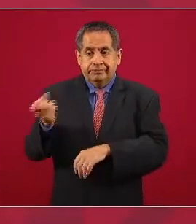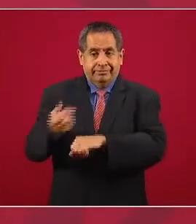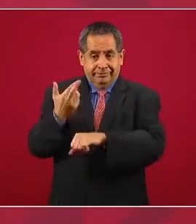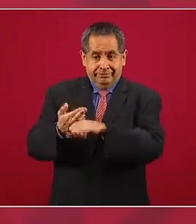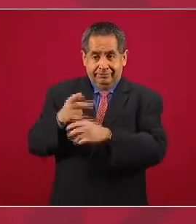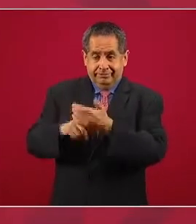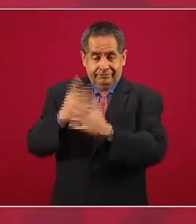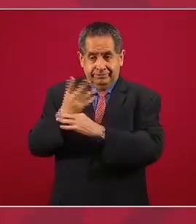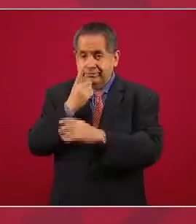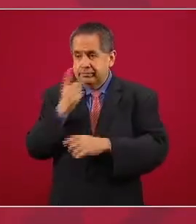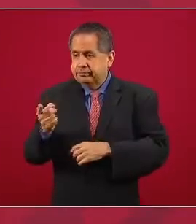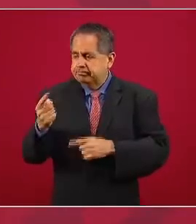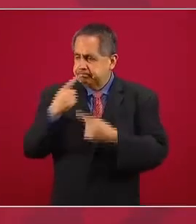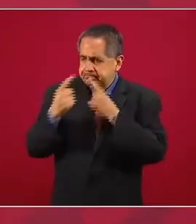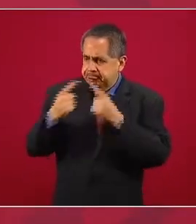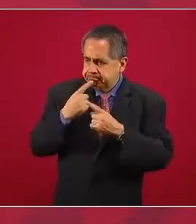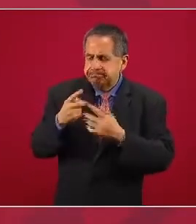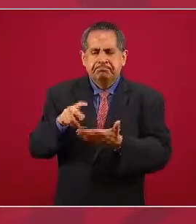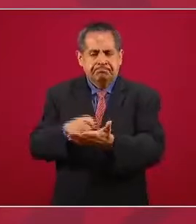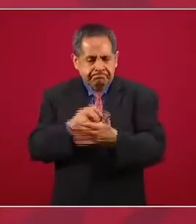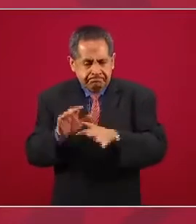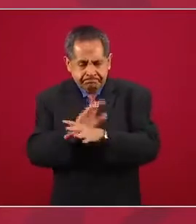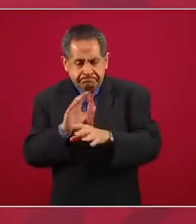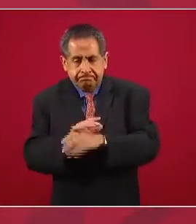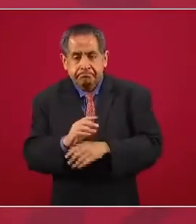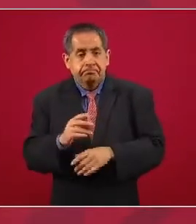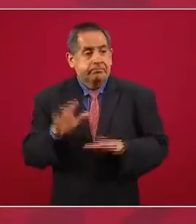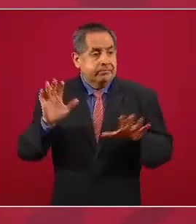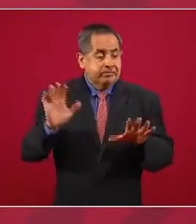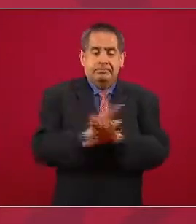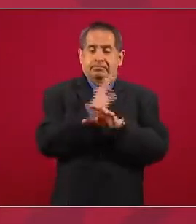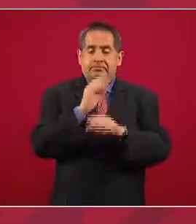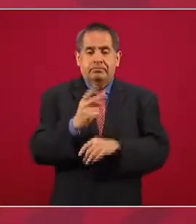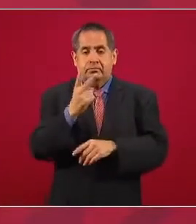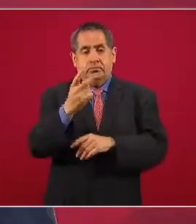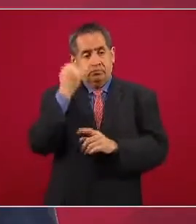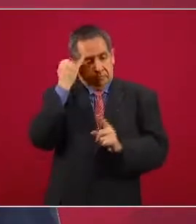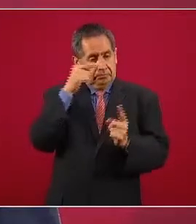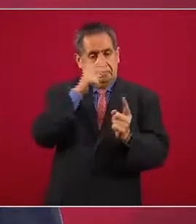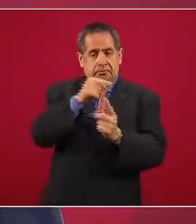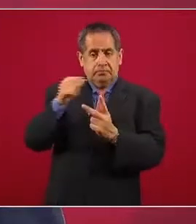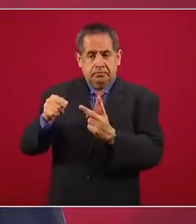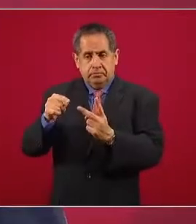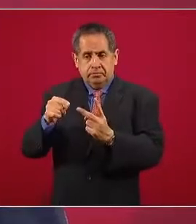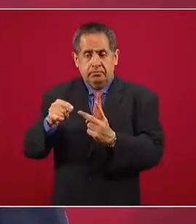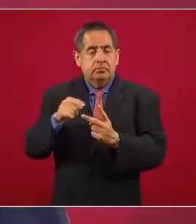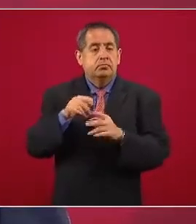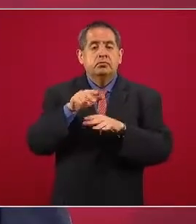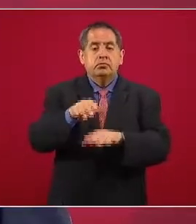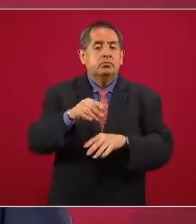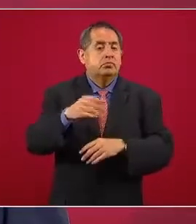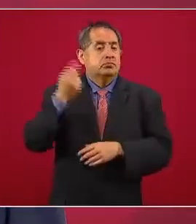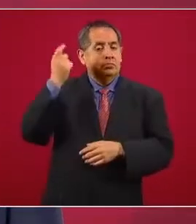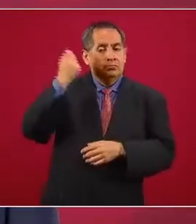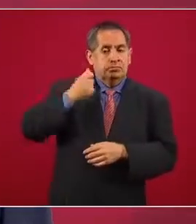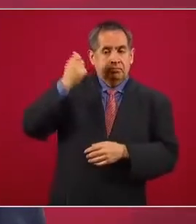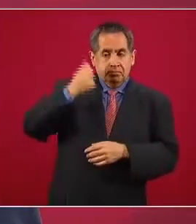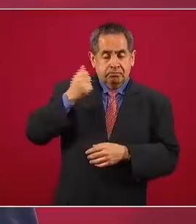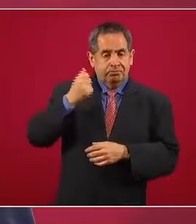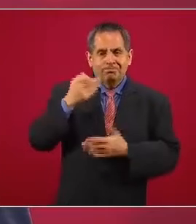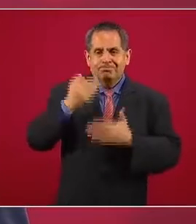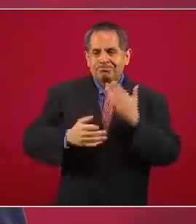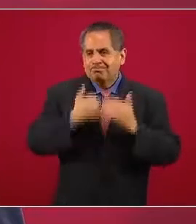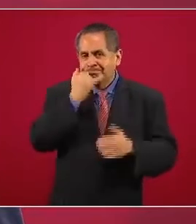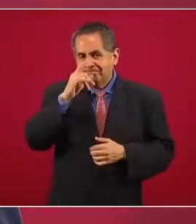secretario, nos permite modificar las dos grandes faltantes que tenía nuestro sistema de pensiones y que era